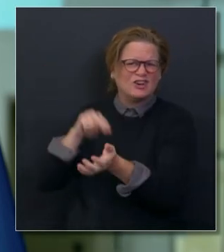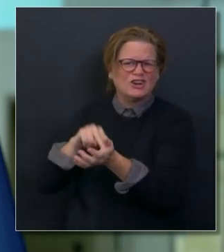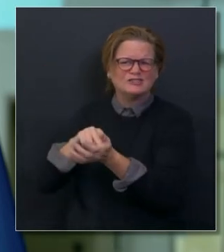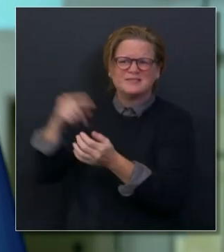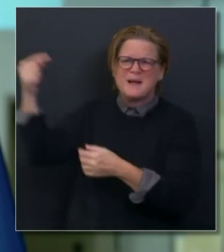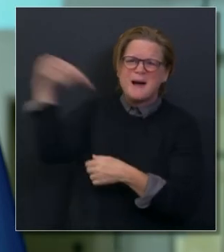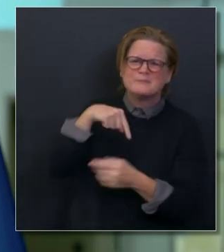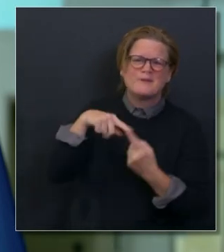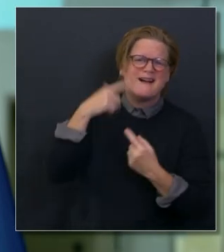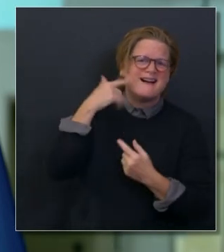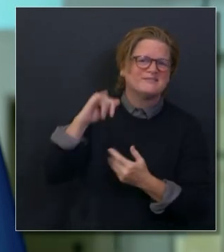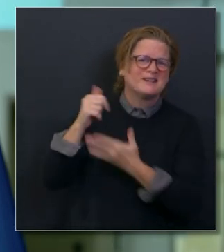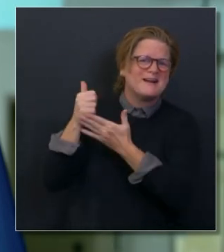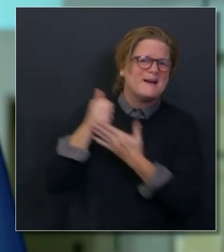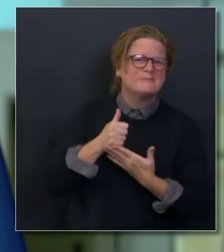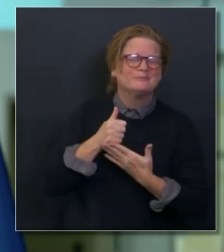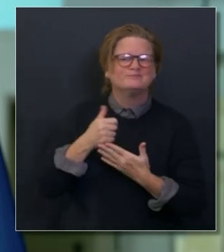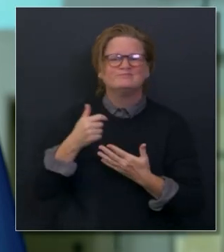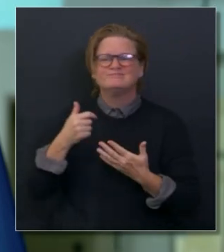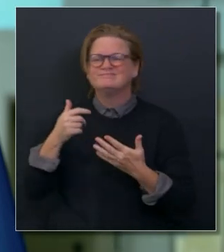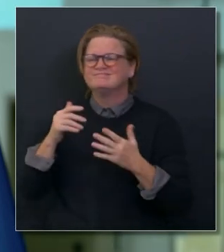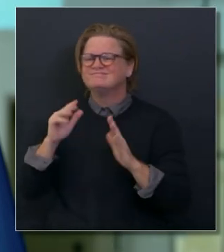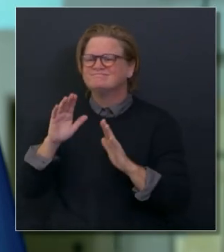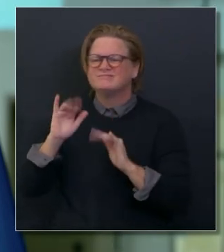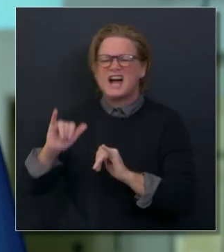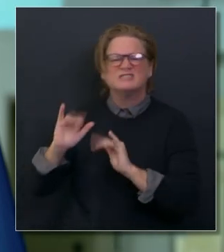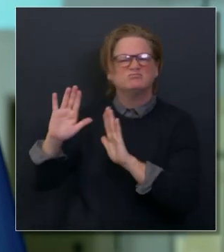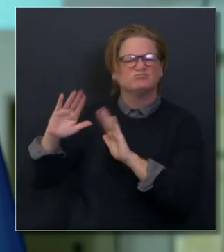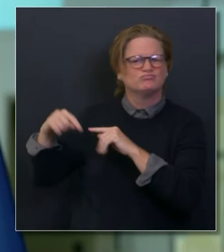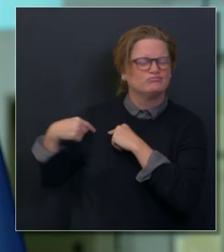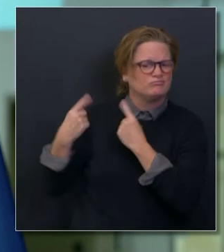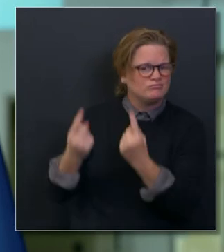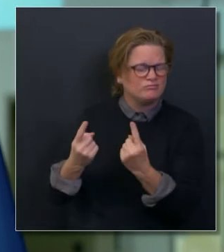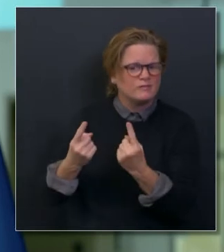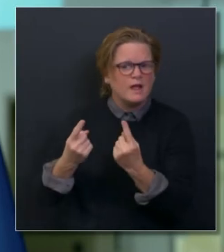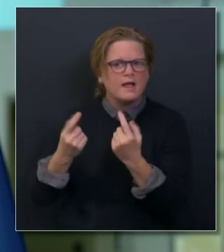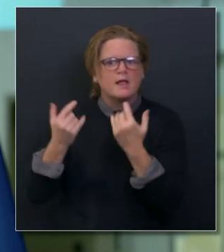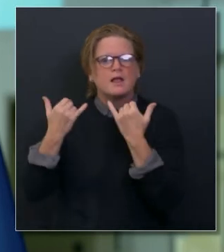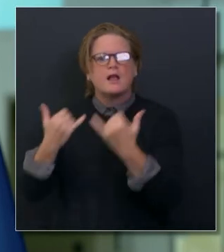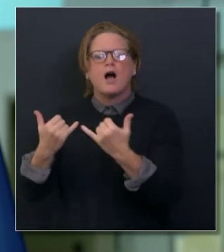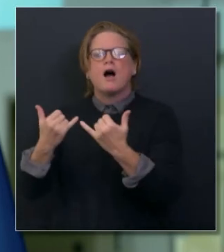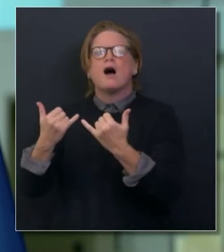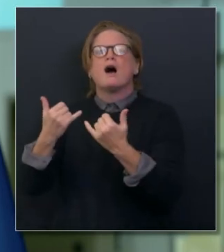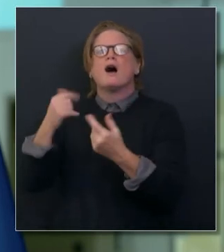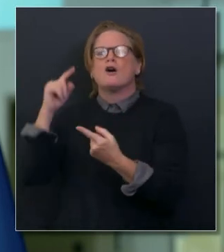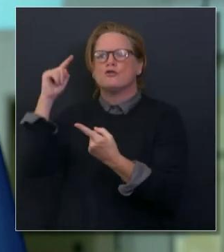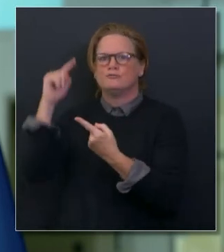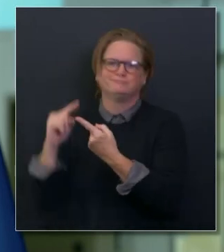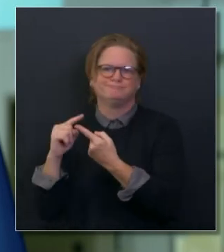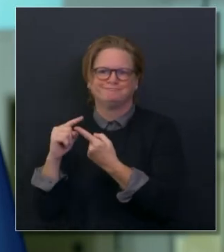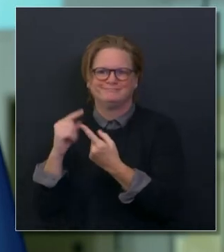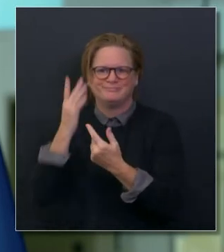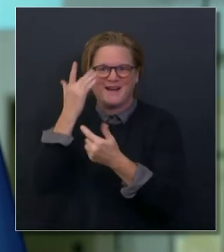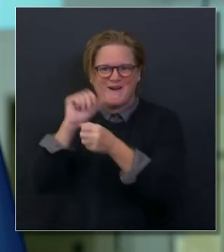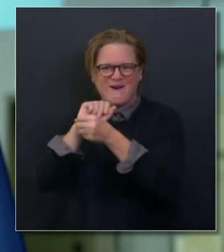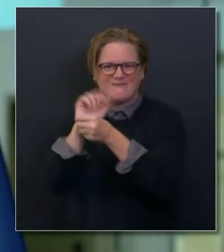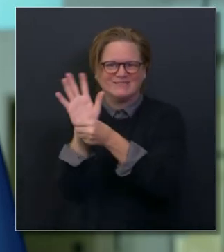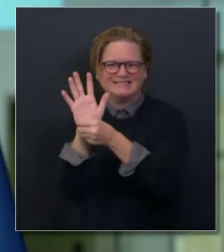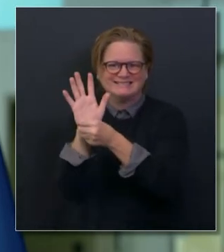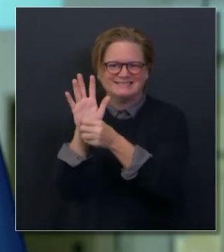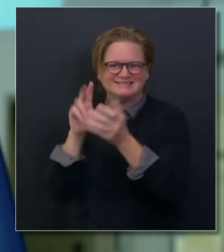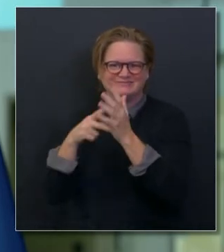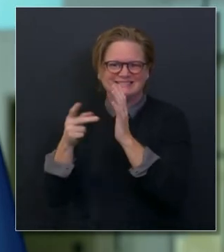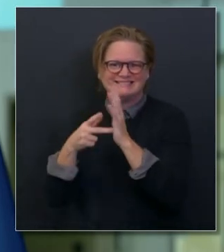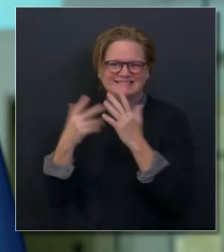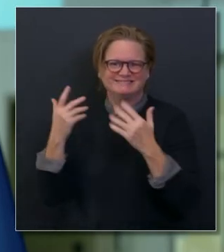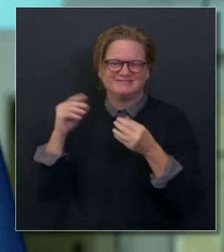pero si tenemos suerte, recibimos 2/3. Esto nos indica que cada estado tiene sus propios desafíos. De